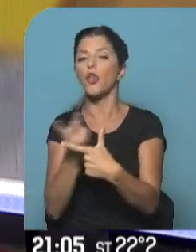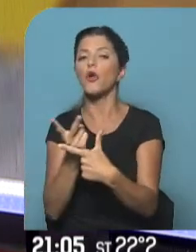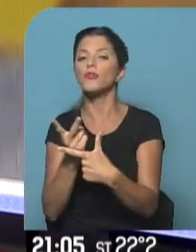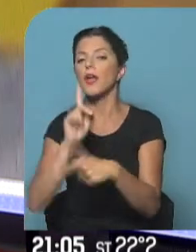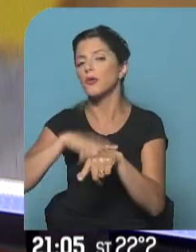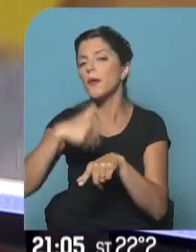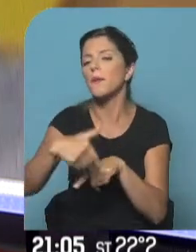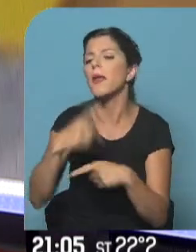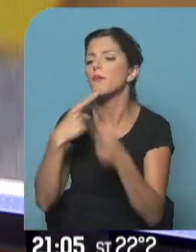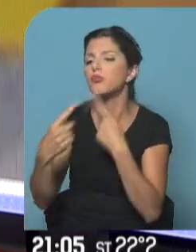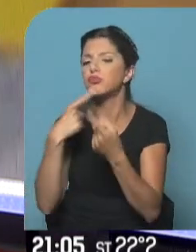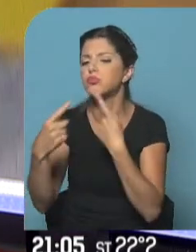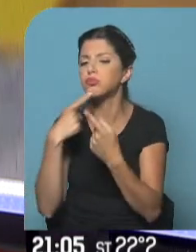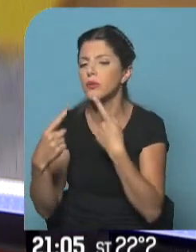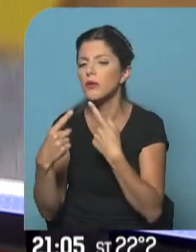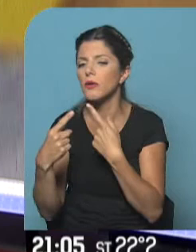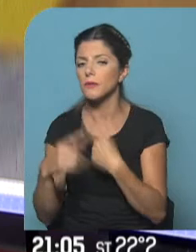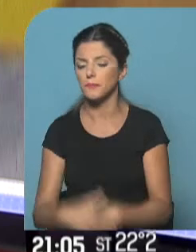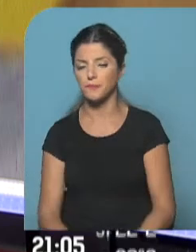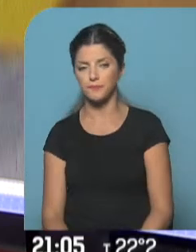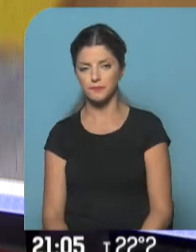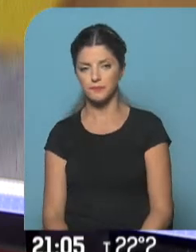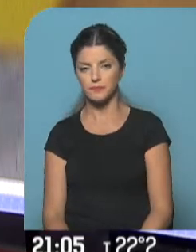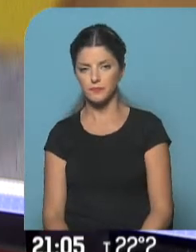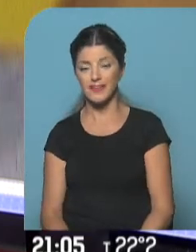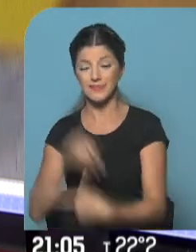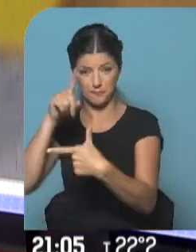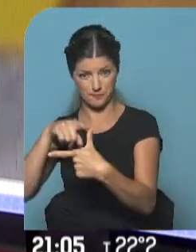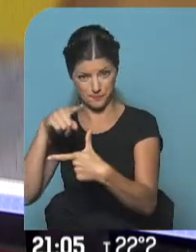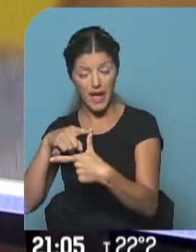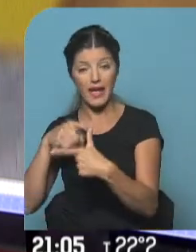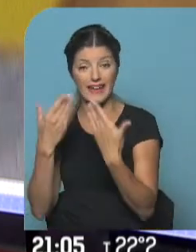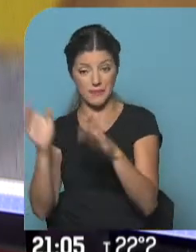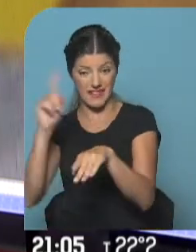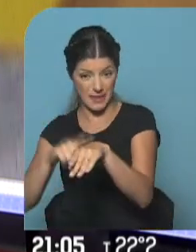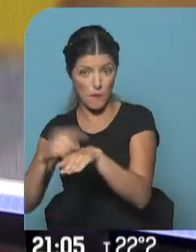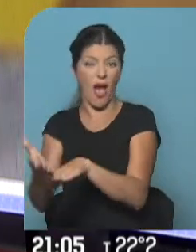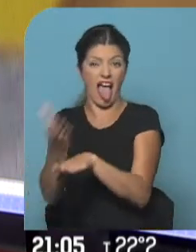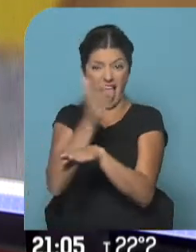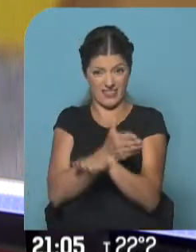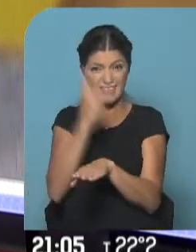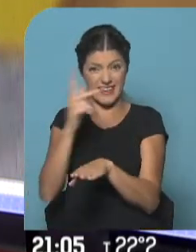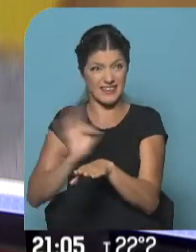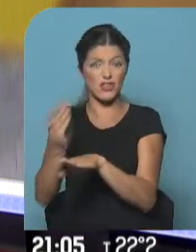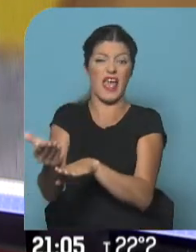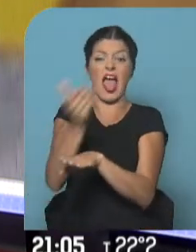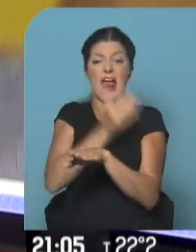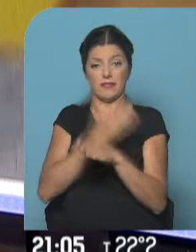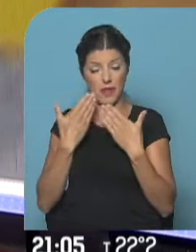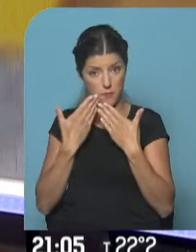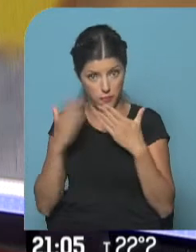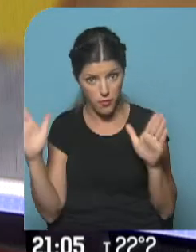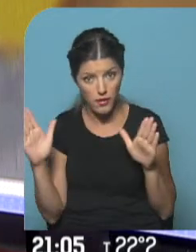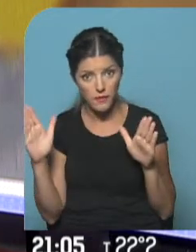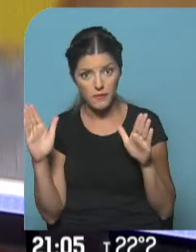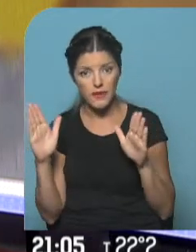las próximas horas. Y el hecho de que estuviera en libertad condicional 3 años antes de lo que la condena indicaba